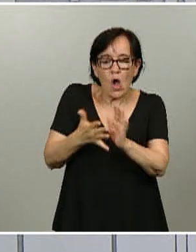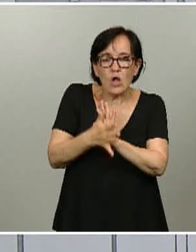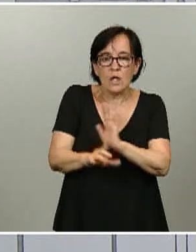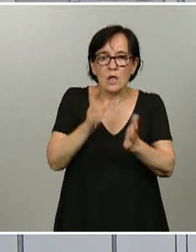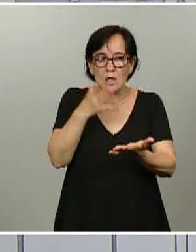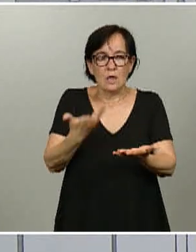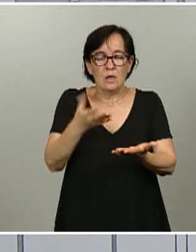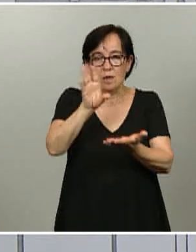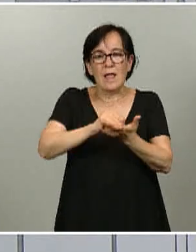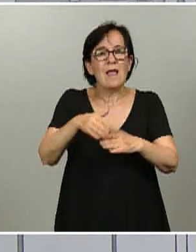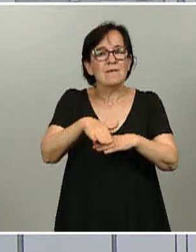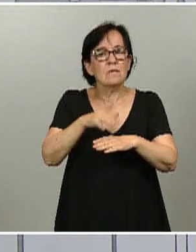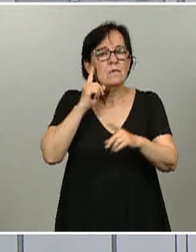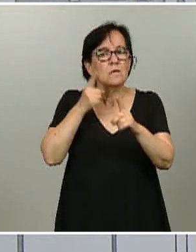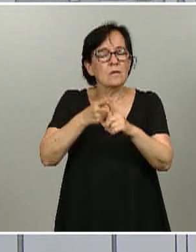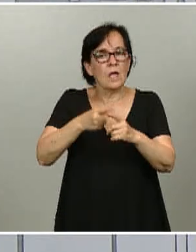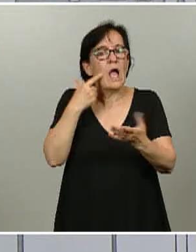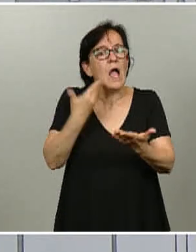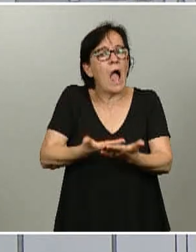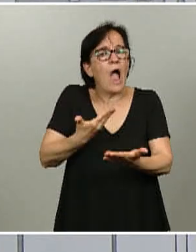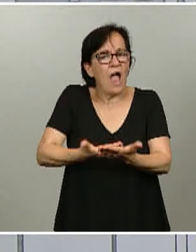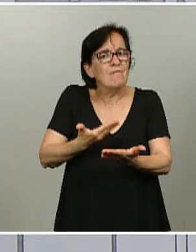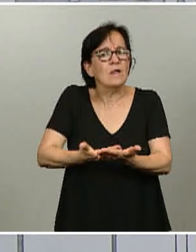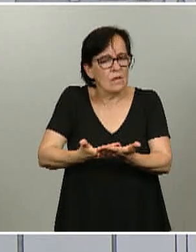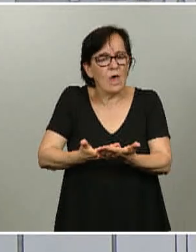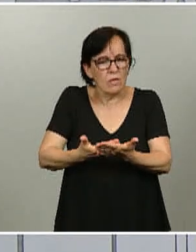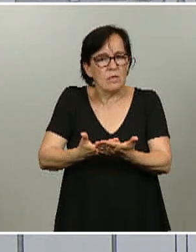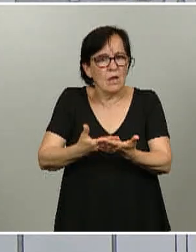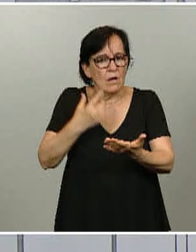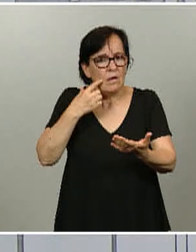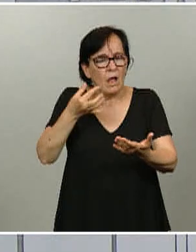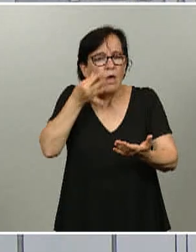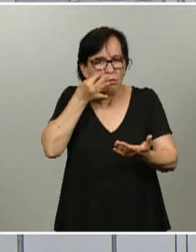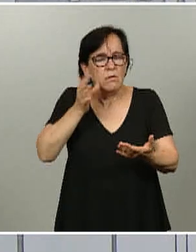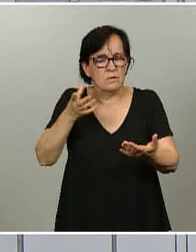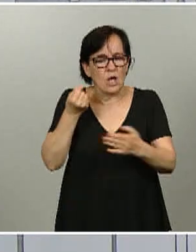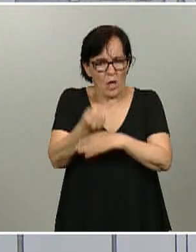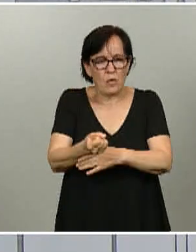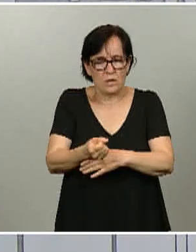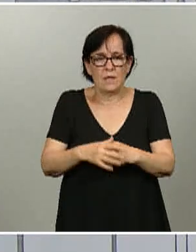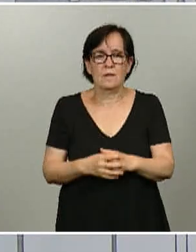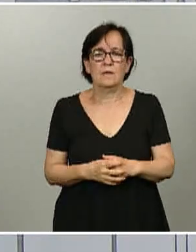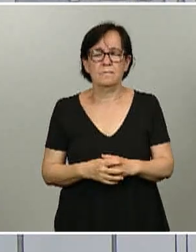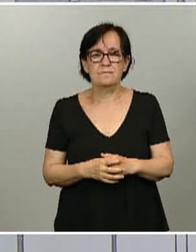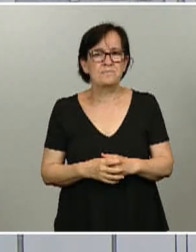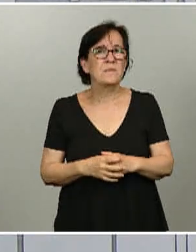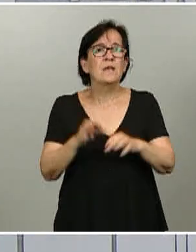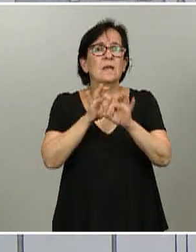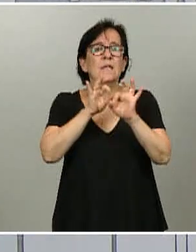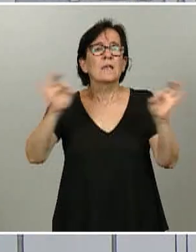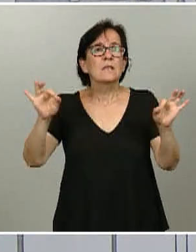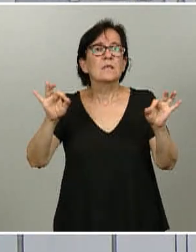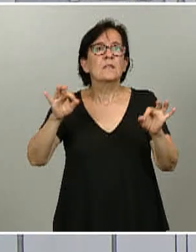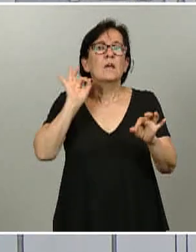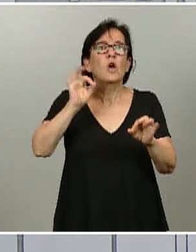en evidencias que la apoyan. En todo caso, ninguna de estas evidencias es 100% segura y,